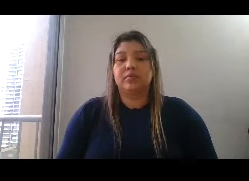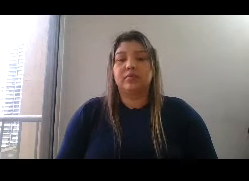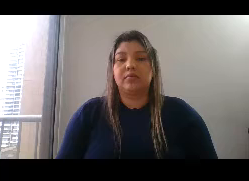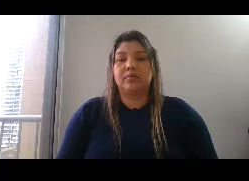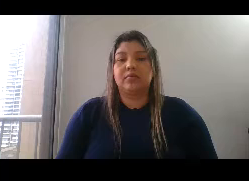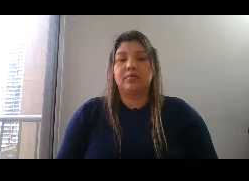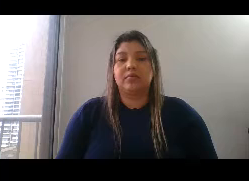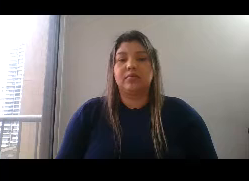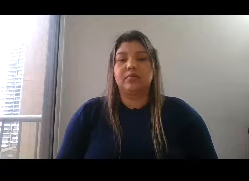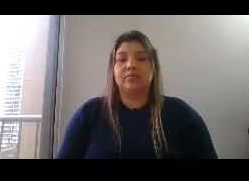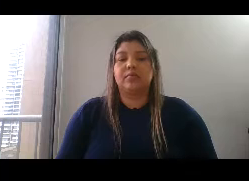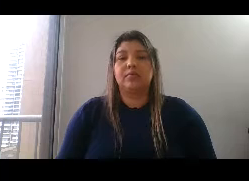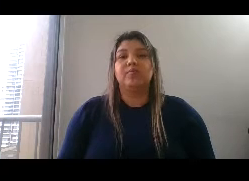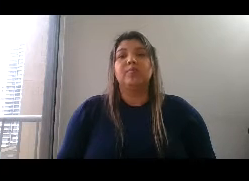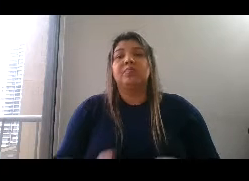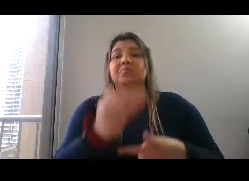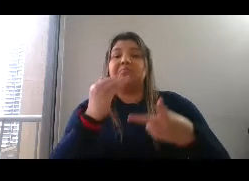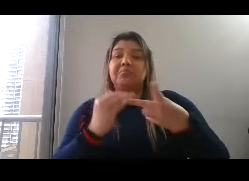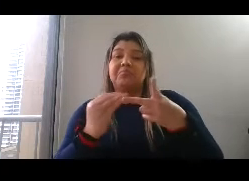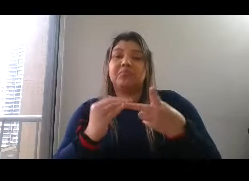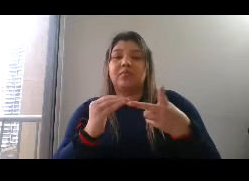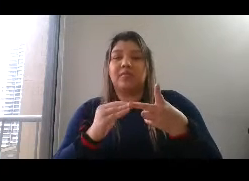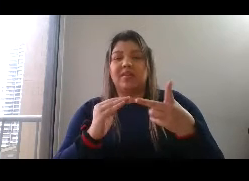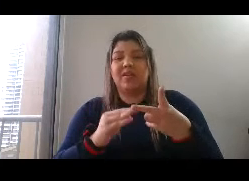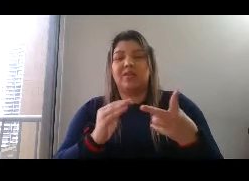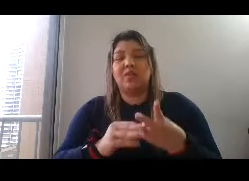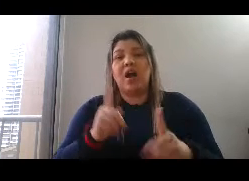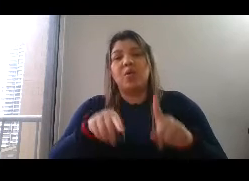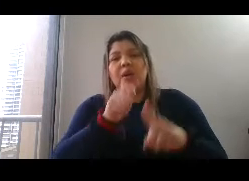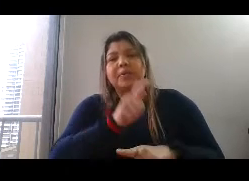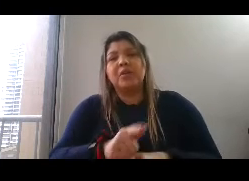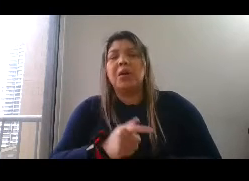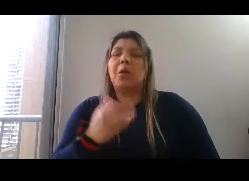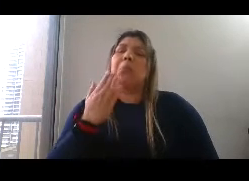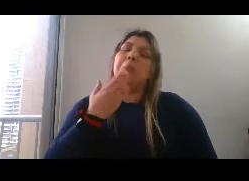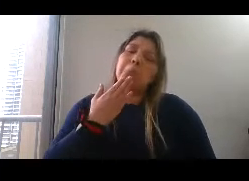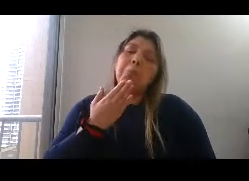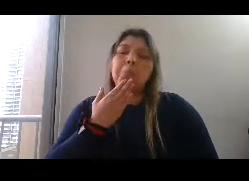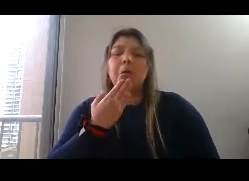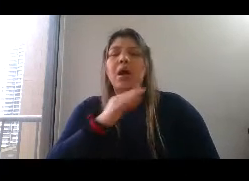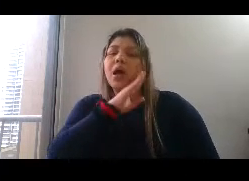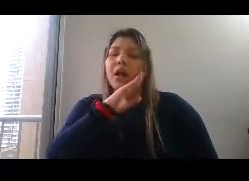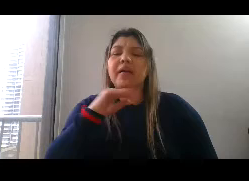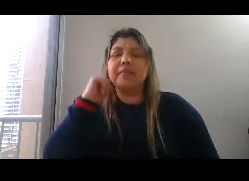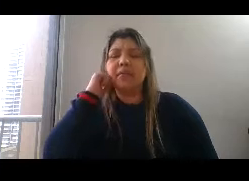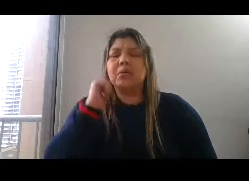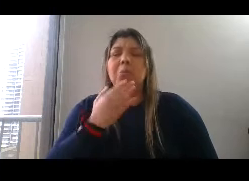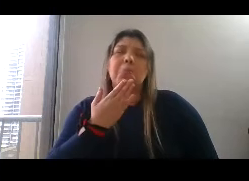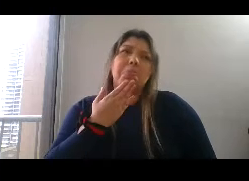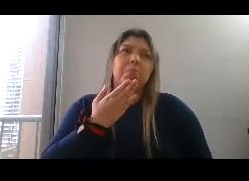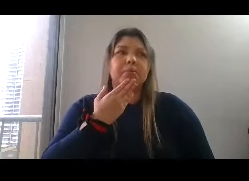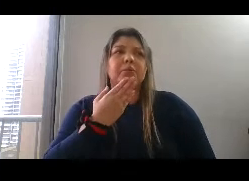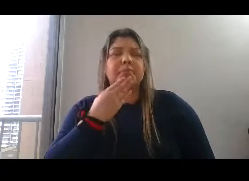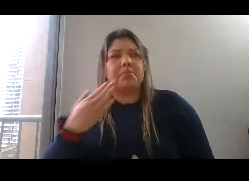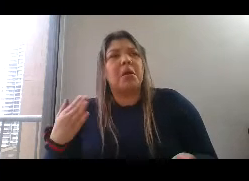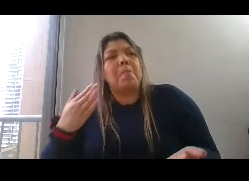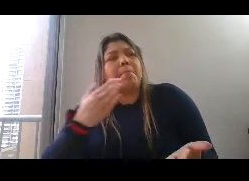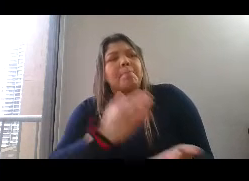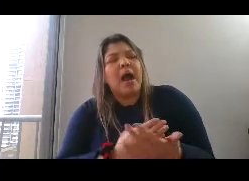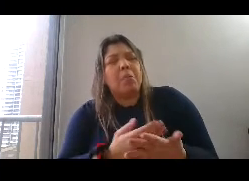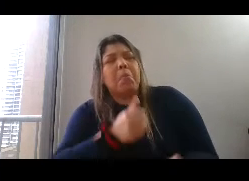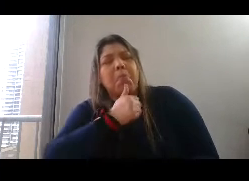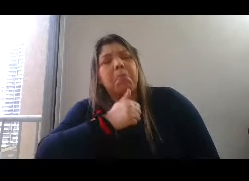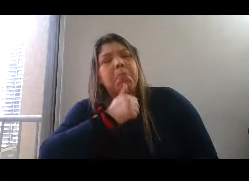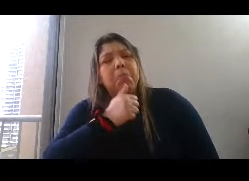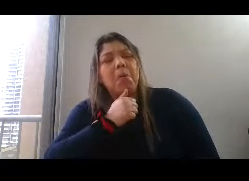pero que la condición de salud puede dar espera, ¿cierto? Puede dar algún momento